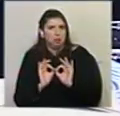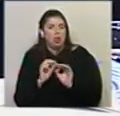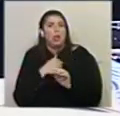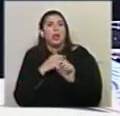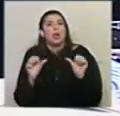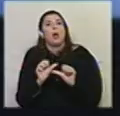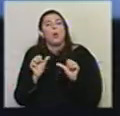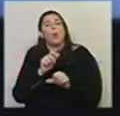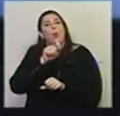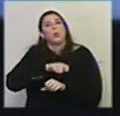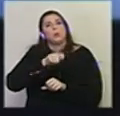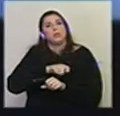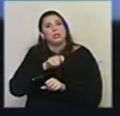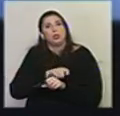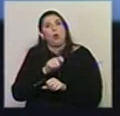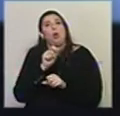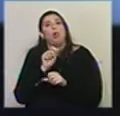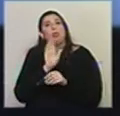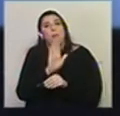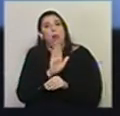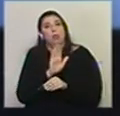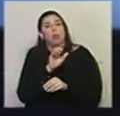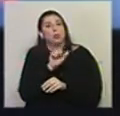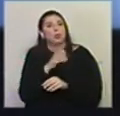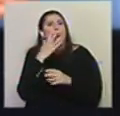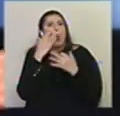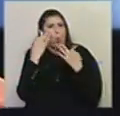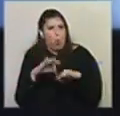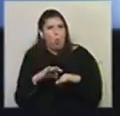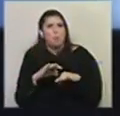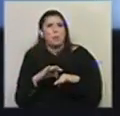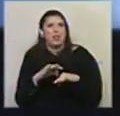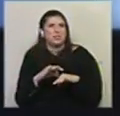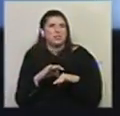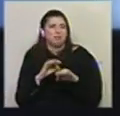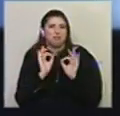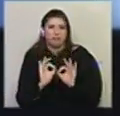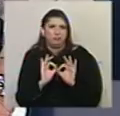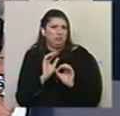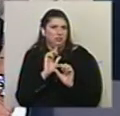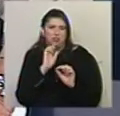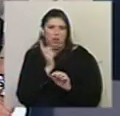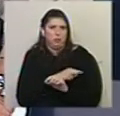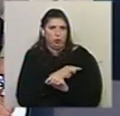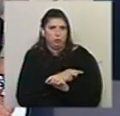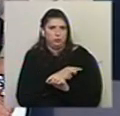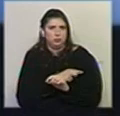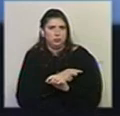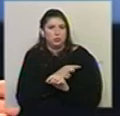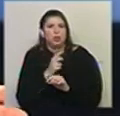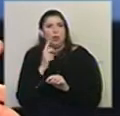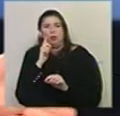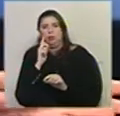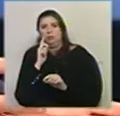juicio por recursos de amparo y el demandado y el condenado es el Fondo Nacional de Recursos, ellos cumplen prácticamente en forma inmediata, cosa que no pasa con el Ministerio.